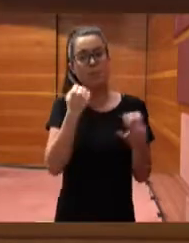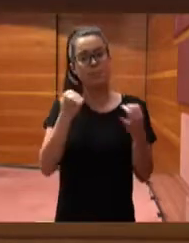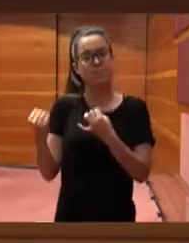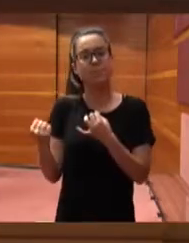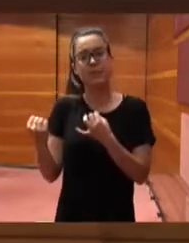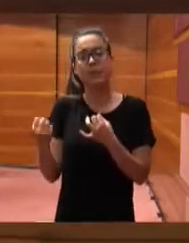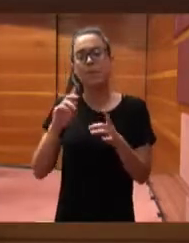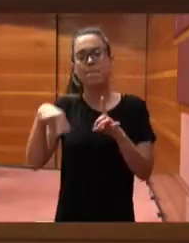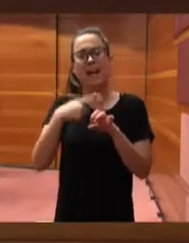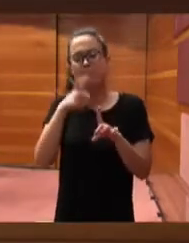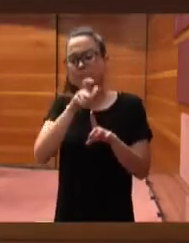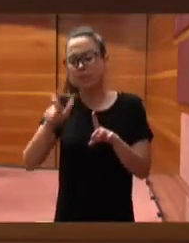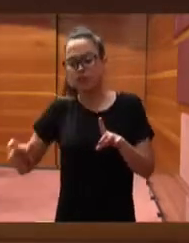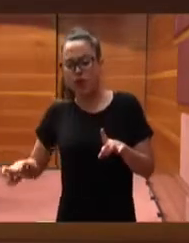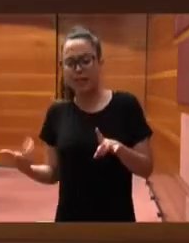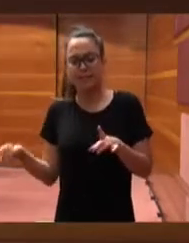participación interna, que no se nos olvide.